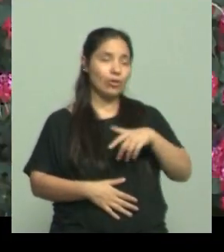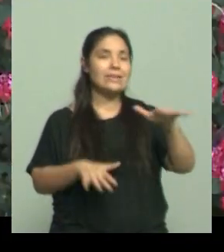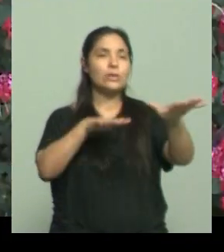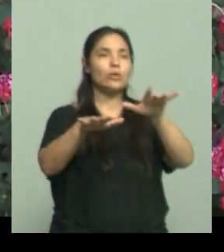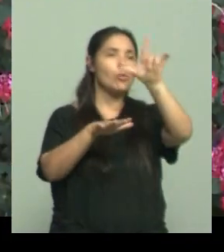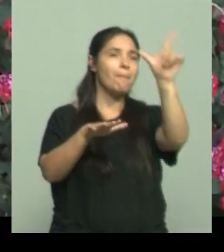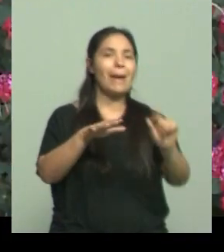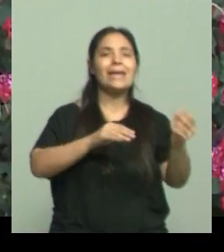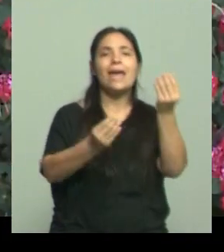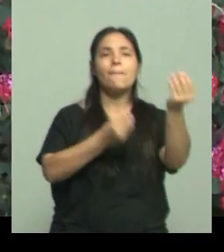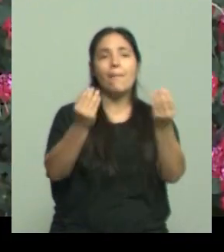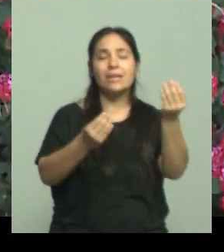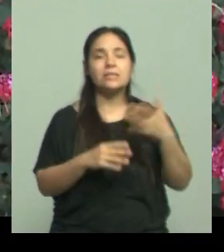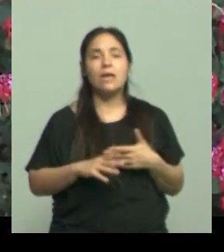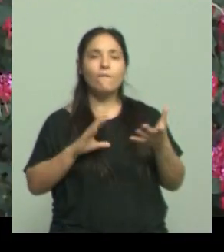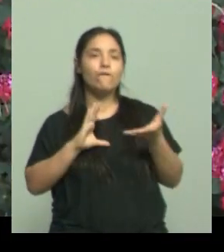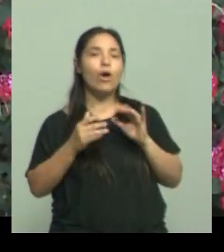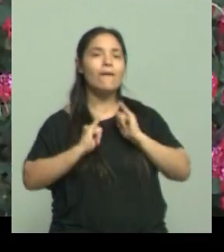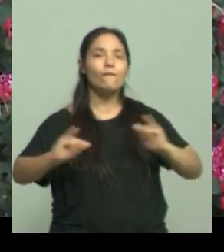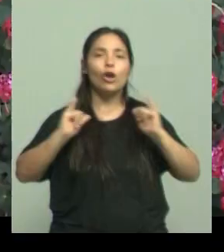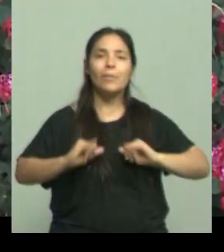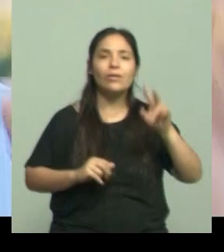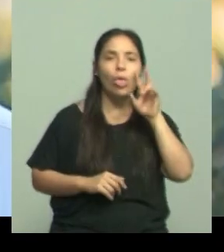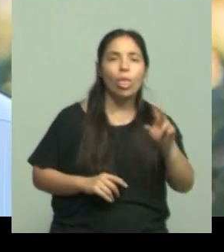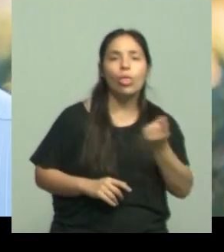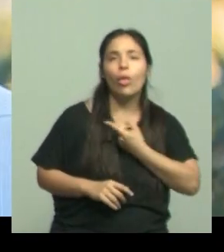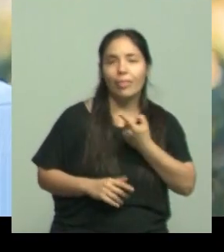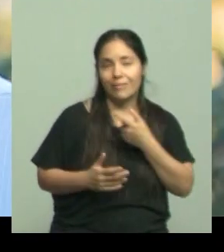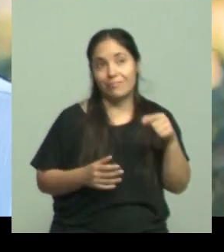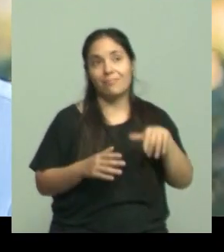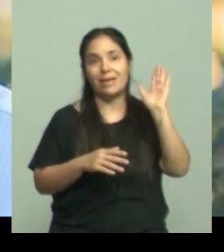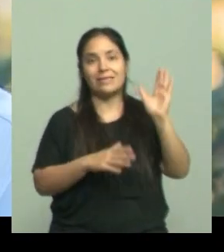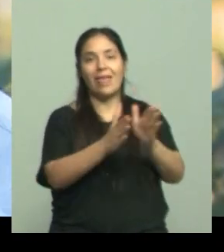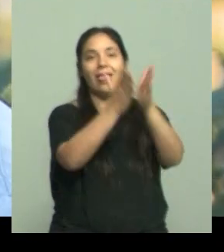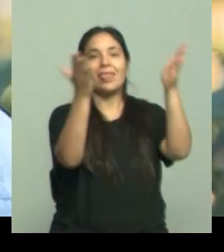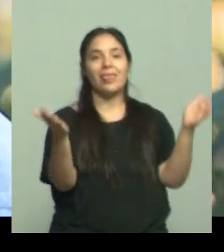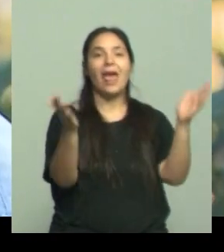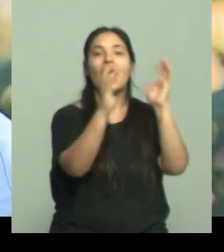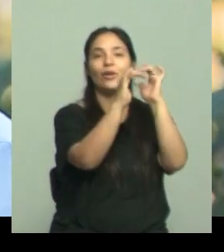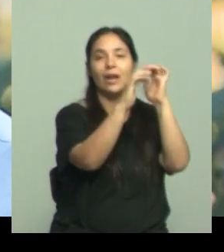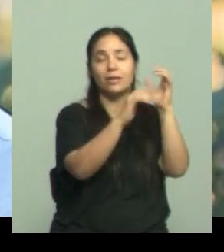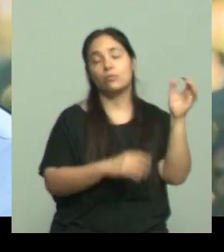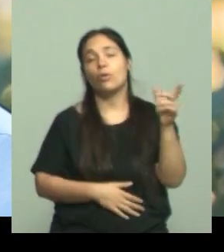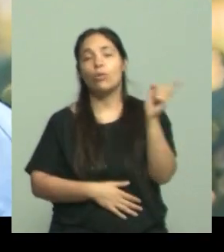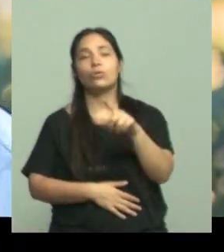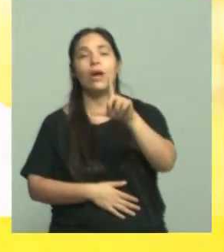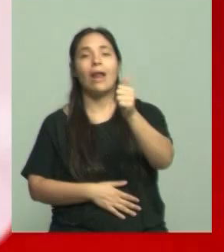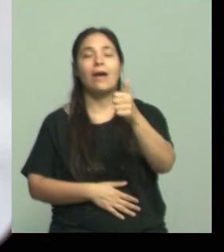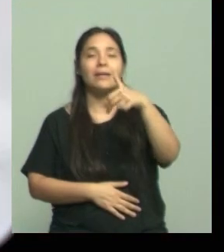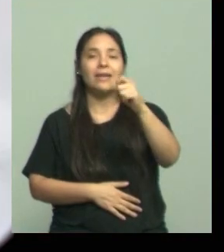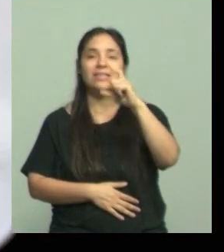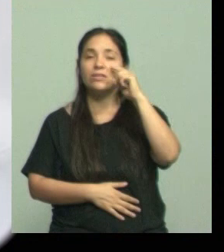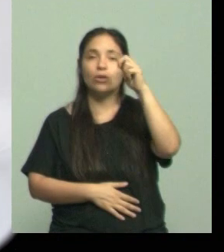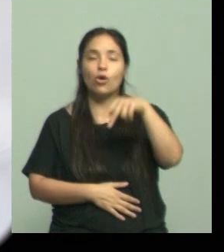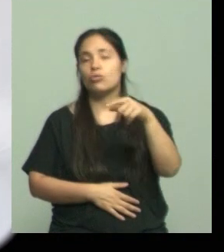país? Y te vinculabas fundamentalmente con el diario Clarín, La Nación y alguno que otro, ¿no? Por